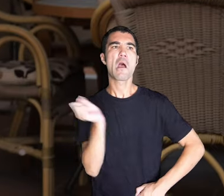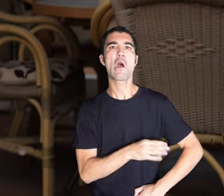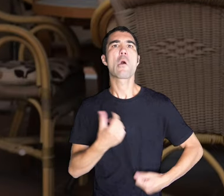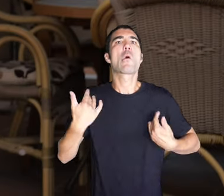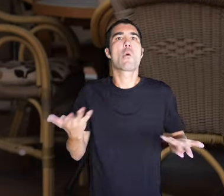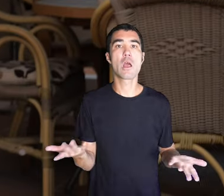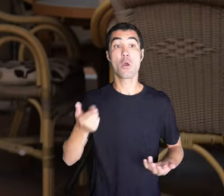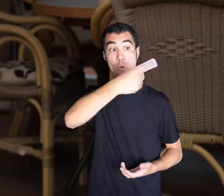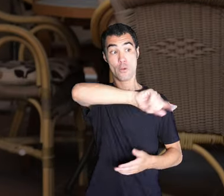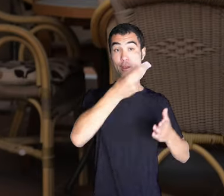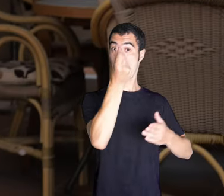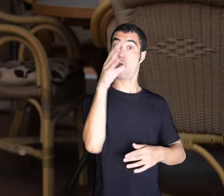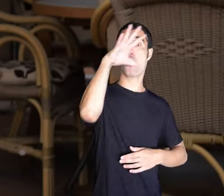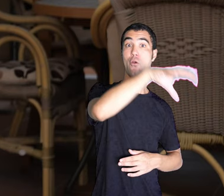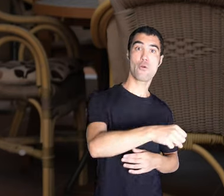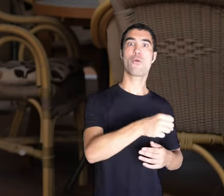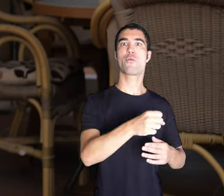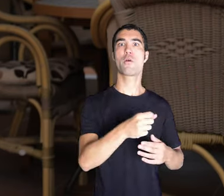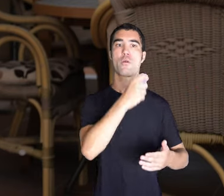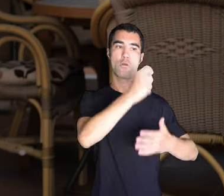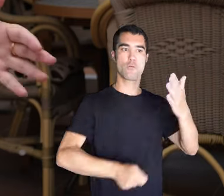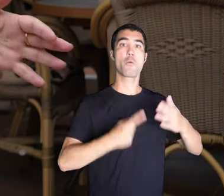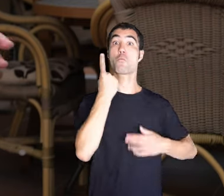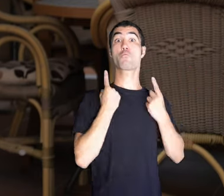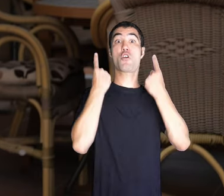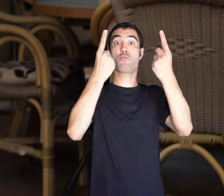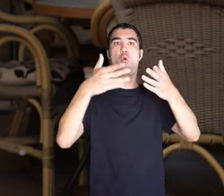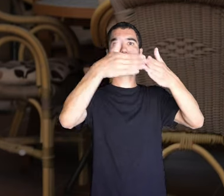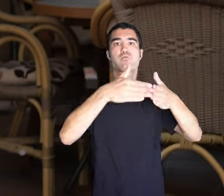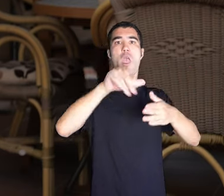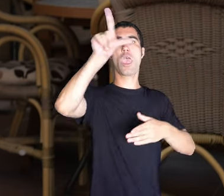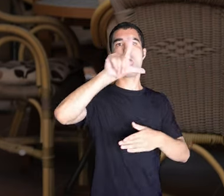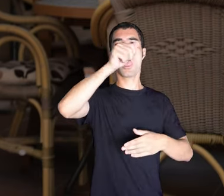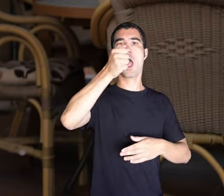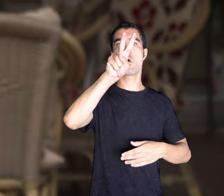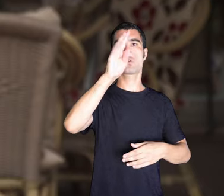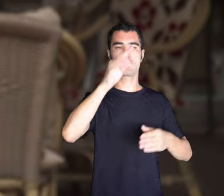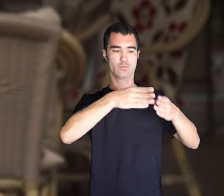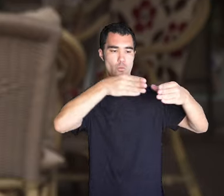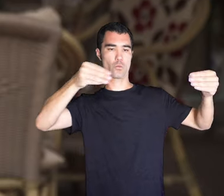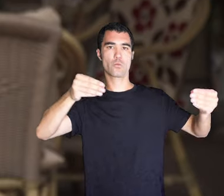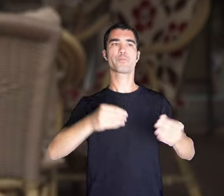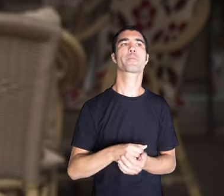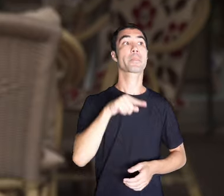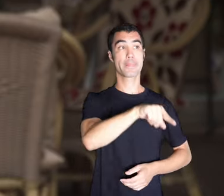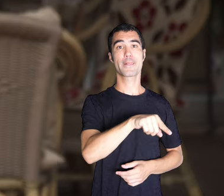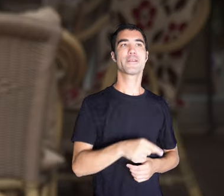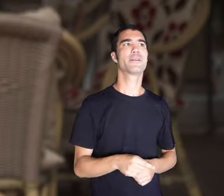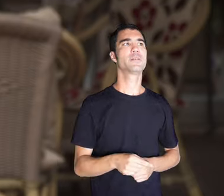yo me acuerdo, el primer barco que era el primer yacht que habían